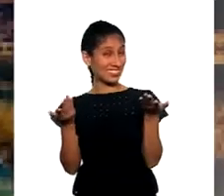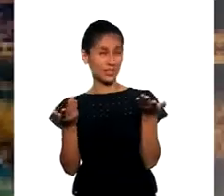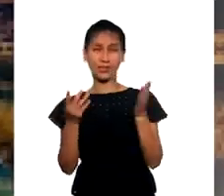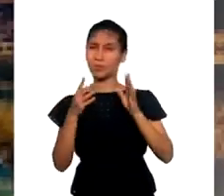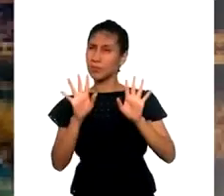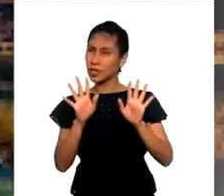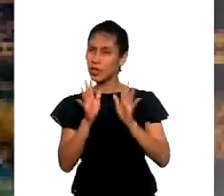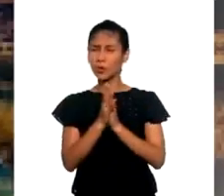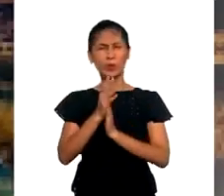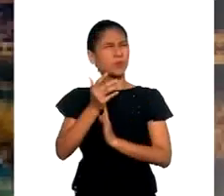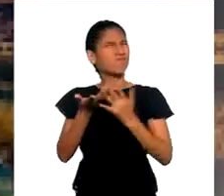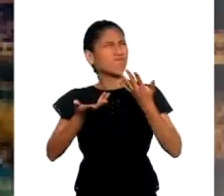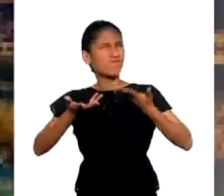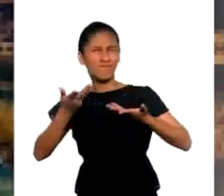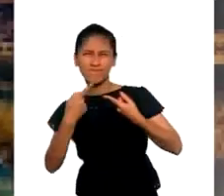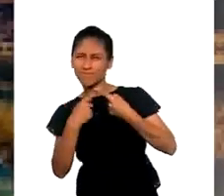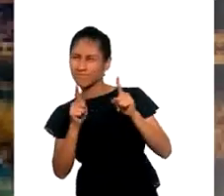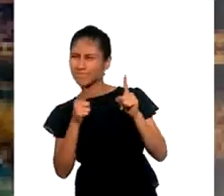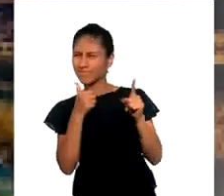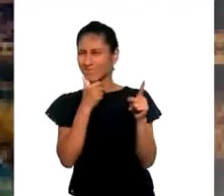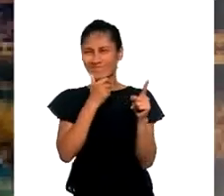pero lo mejor